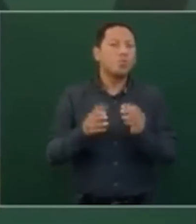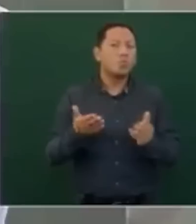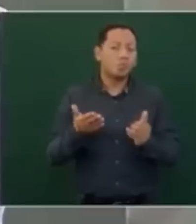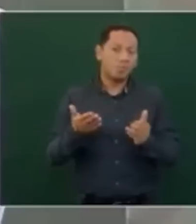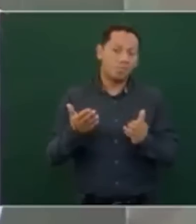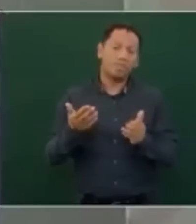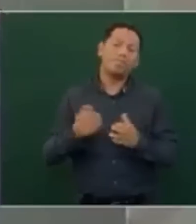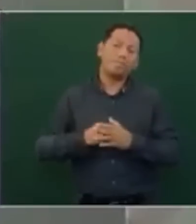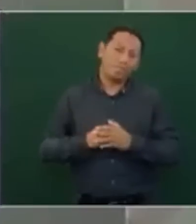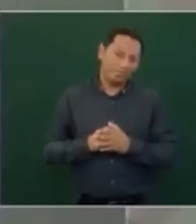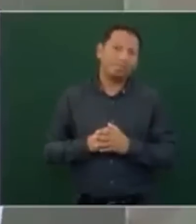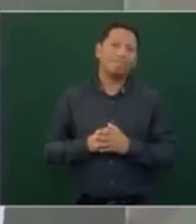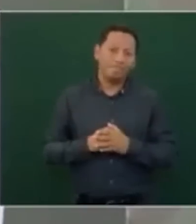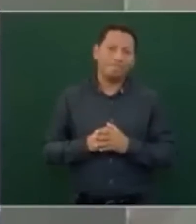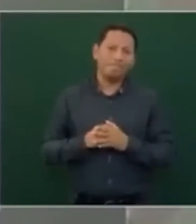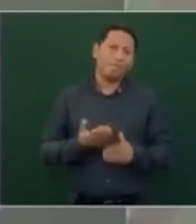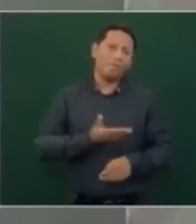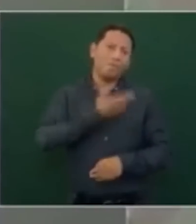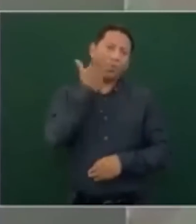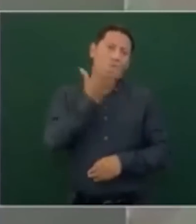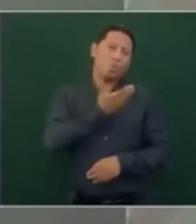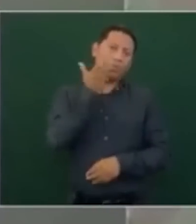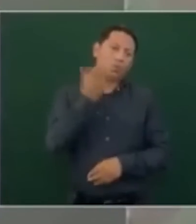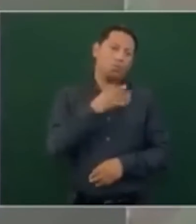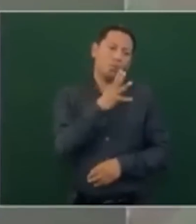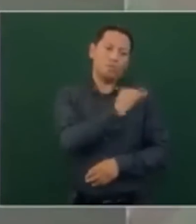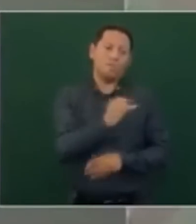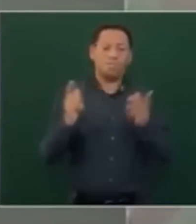supremo poder conservador.